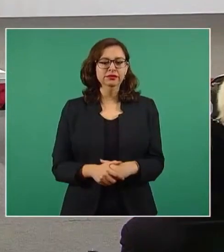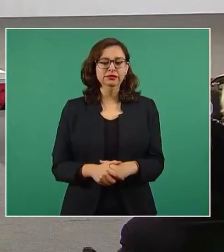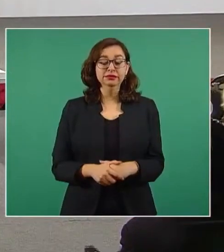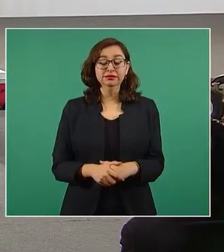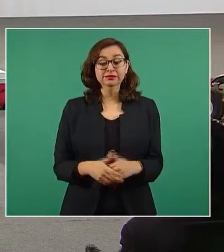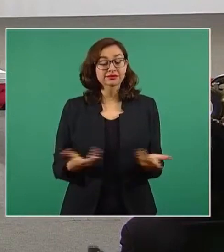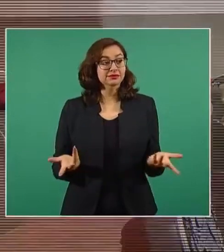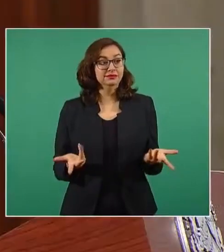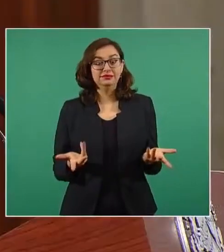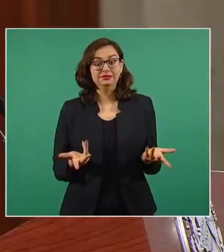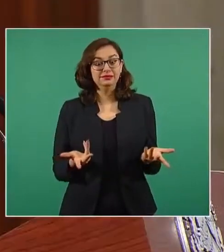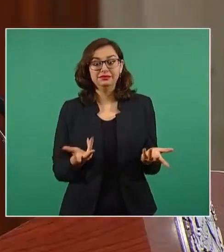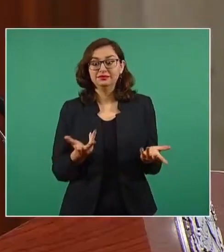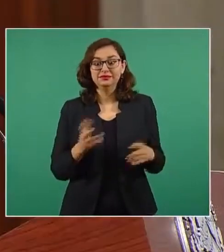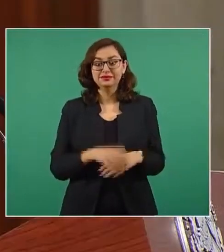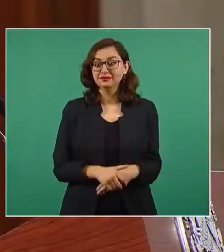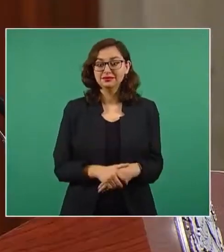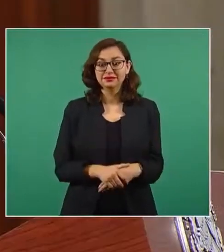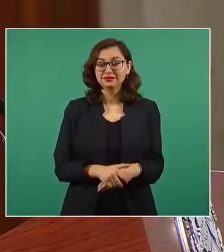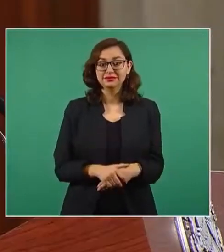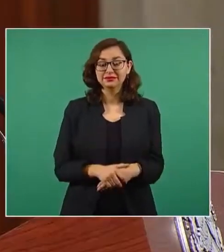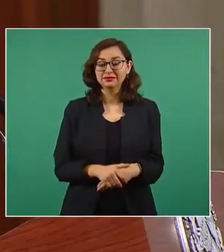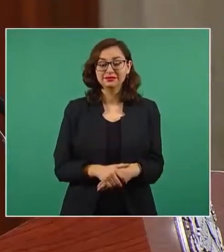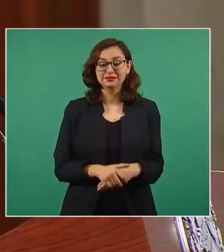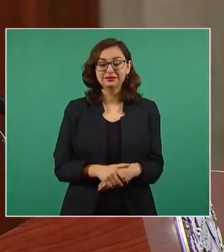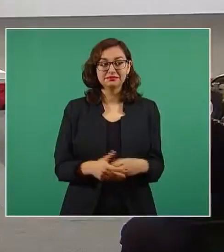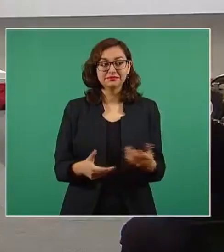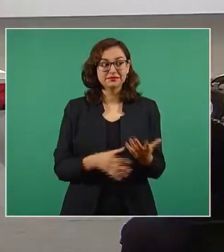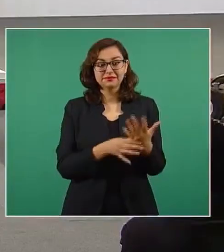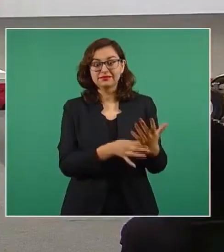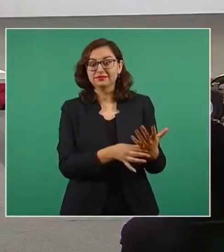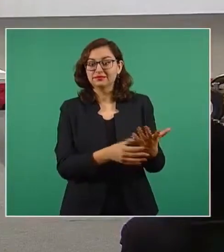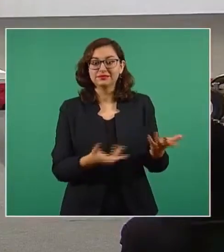de siempre. Yo les he dicho aquí